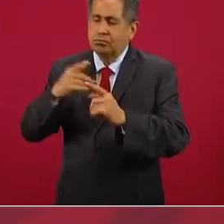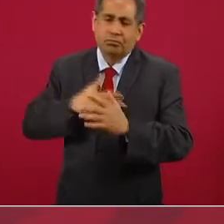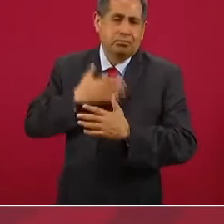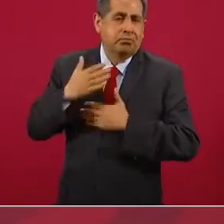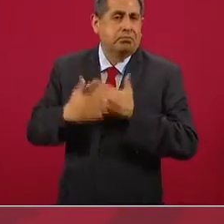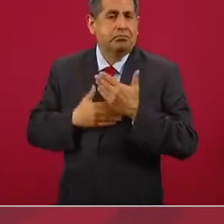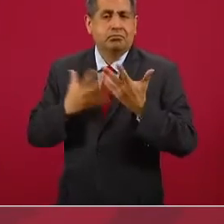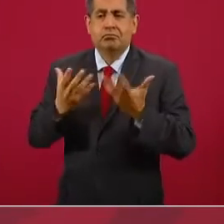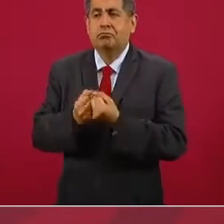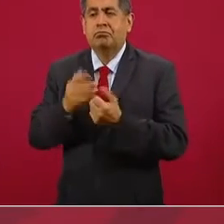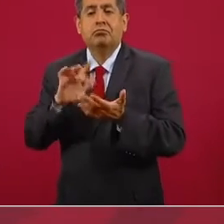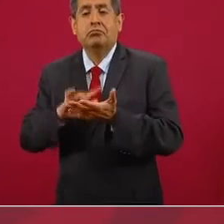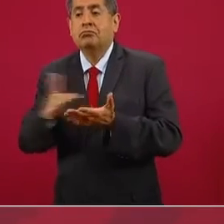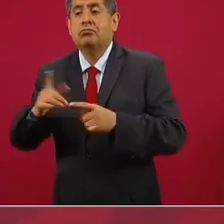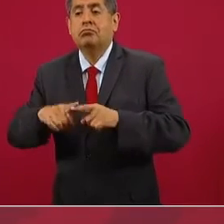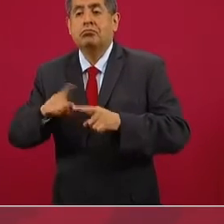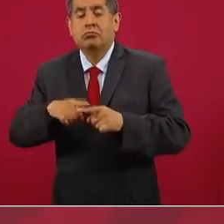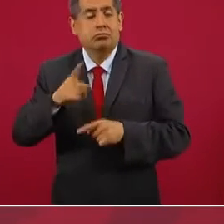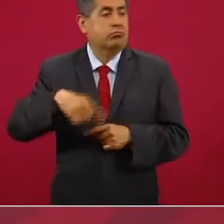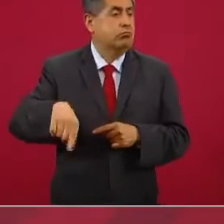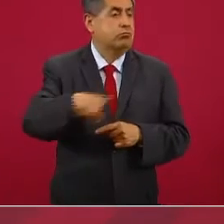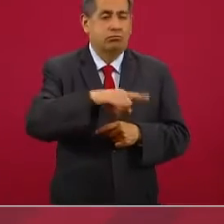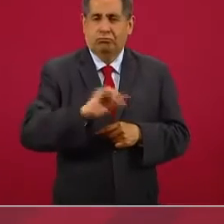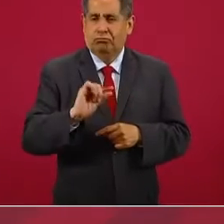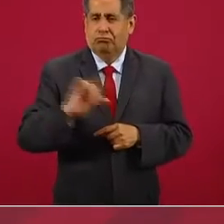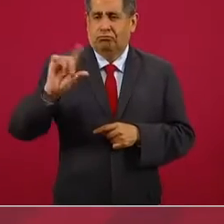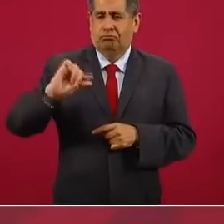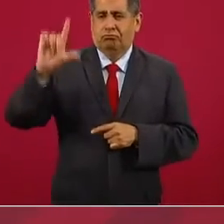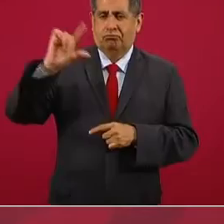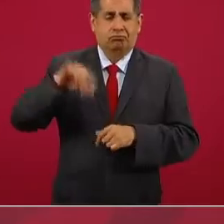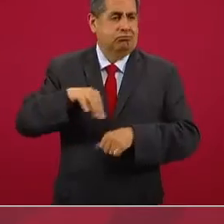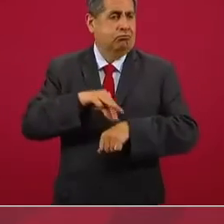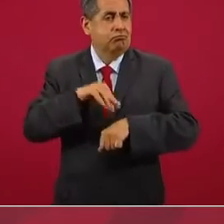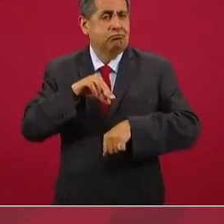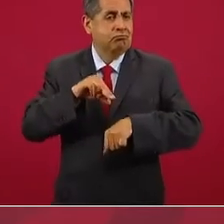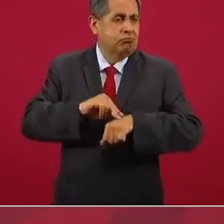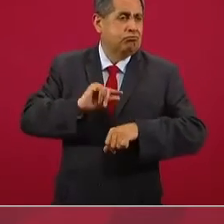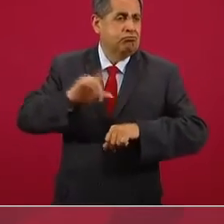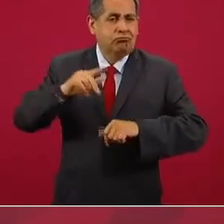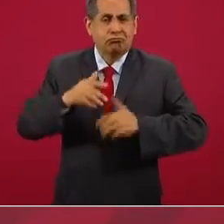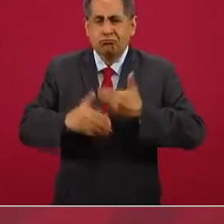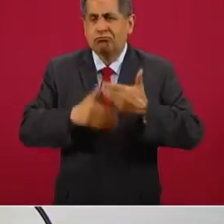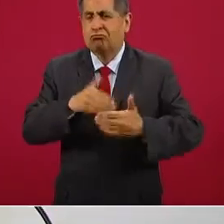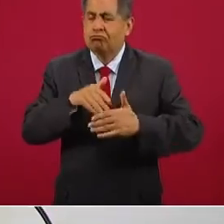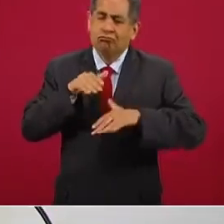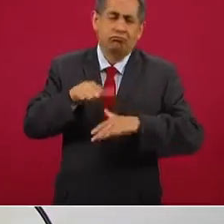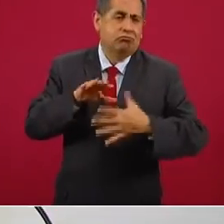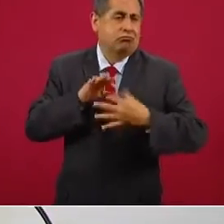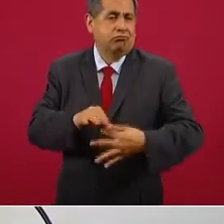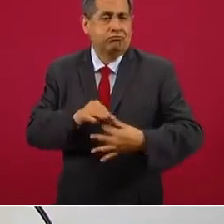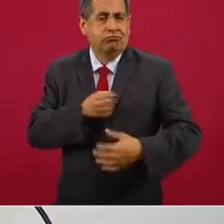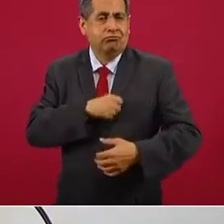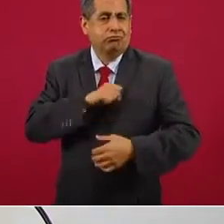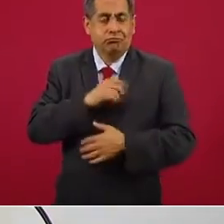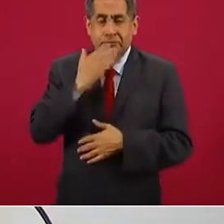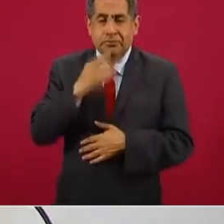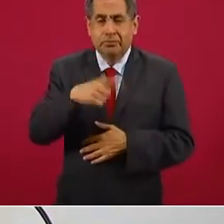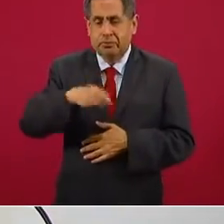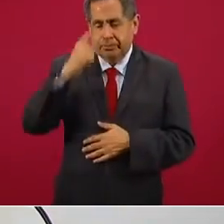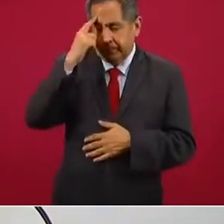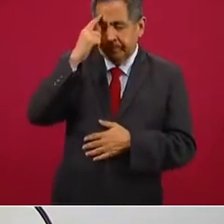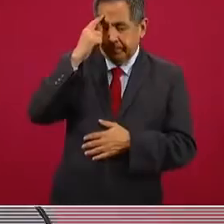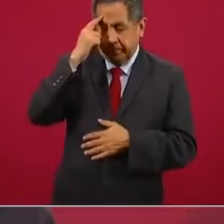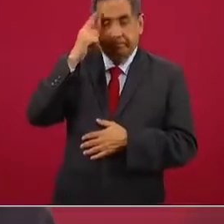porque lo habrán hecho ustedes, profesionales de la salud, conscientes, comprometidos y